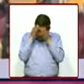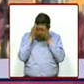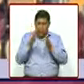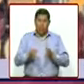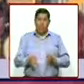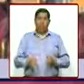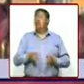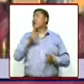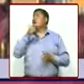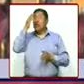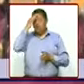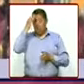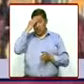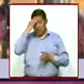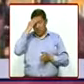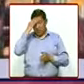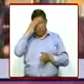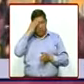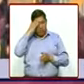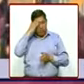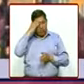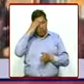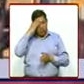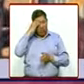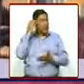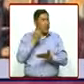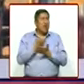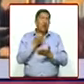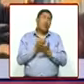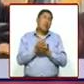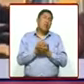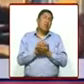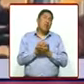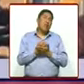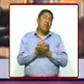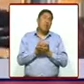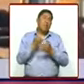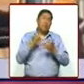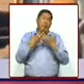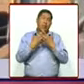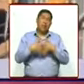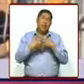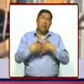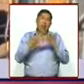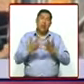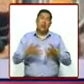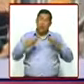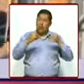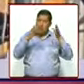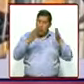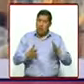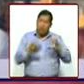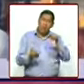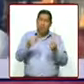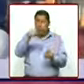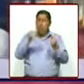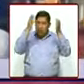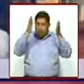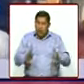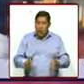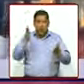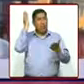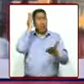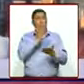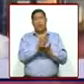el que sabe realmente de la economía. Es el empresario, el comerciante, el transportista.